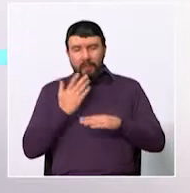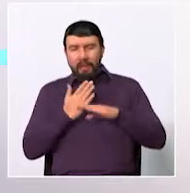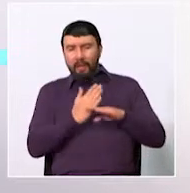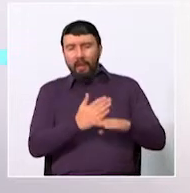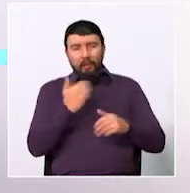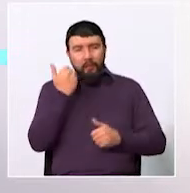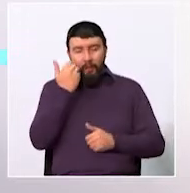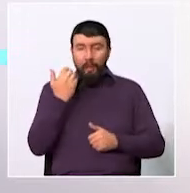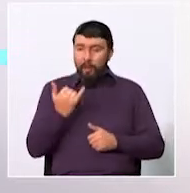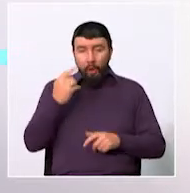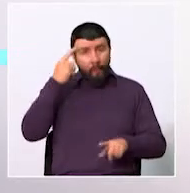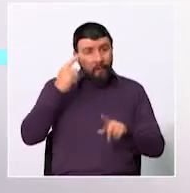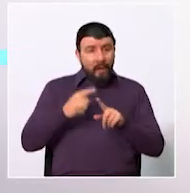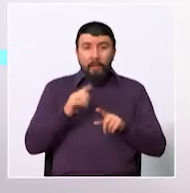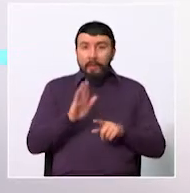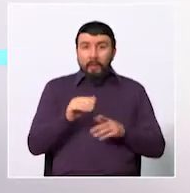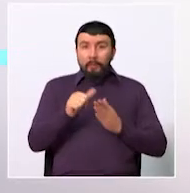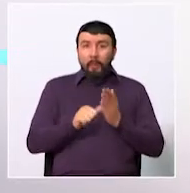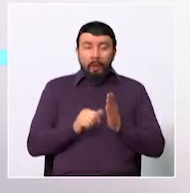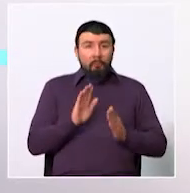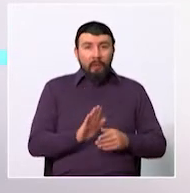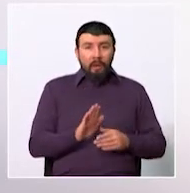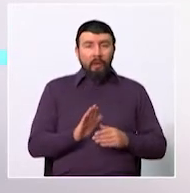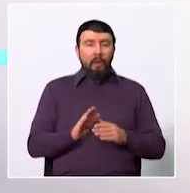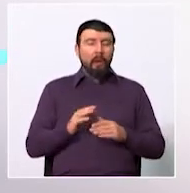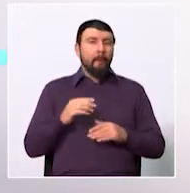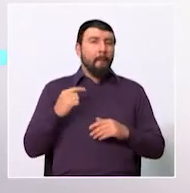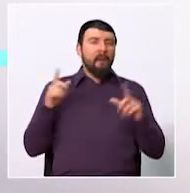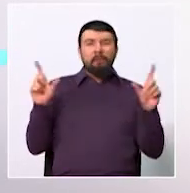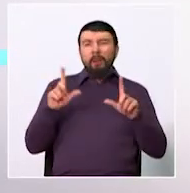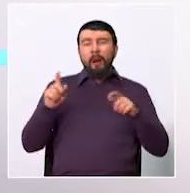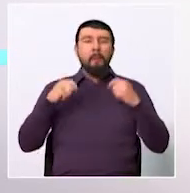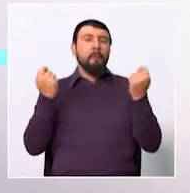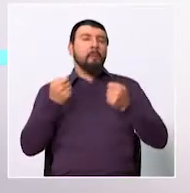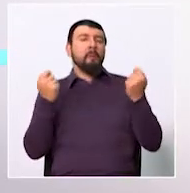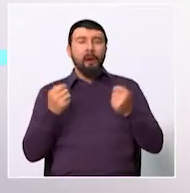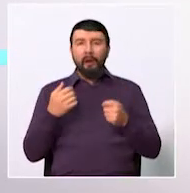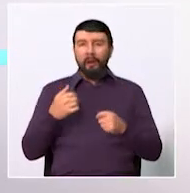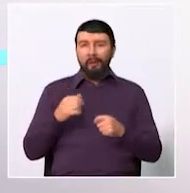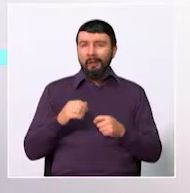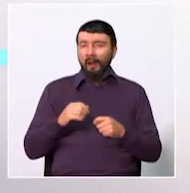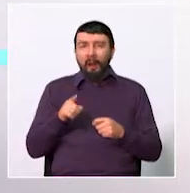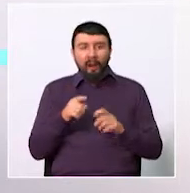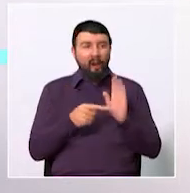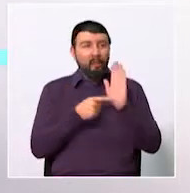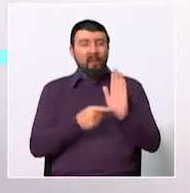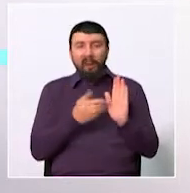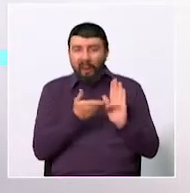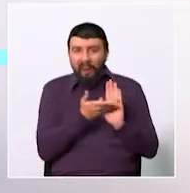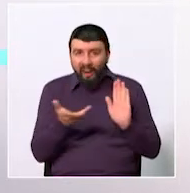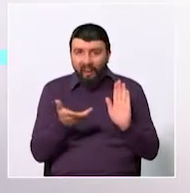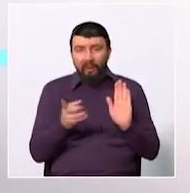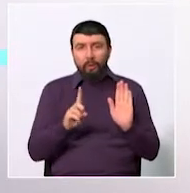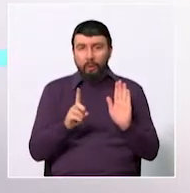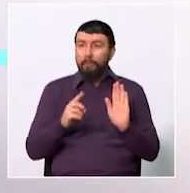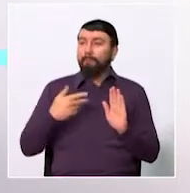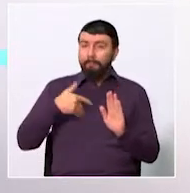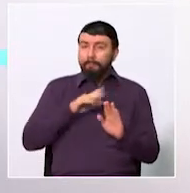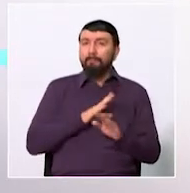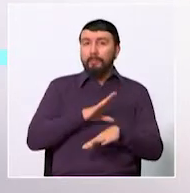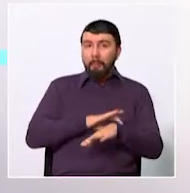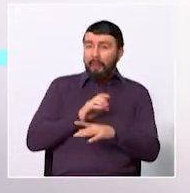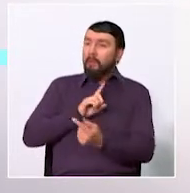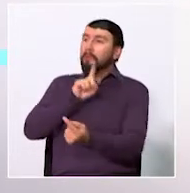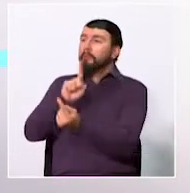no es un programa de telemercadeo ni de publireportajes nosotros estamos viviendo la angustia médica de